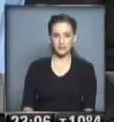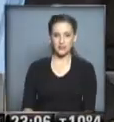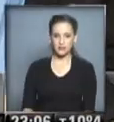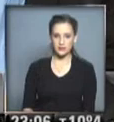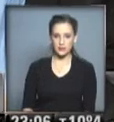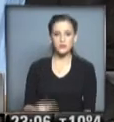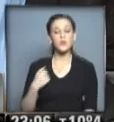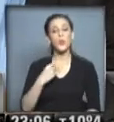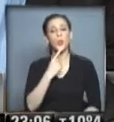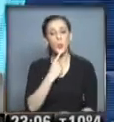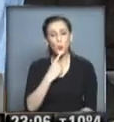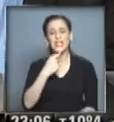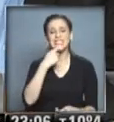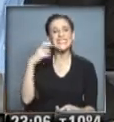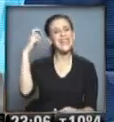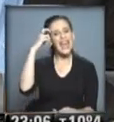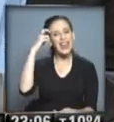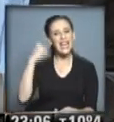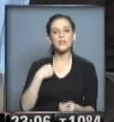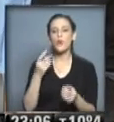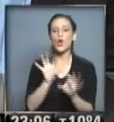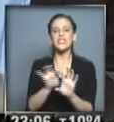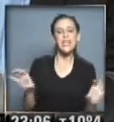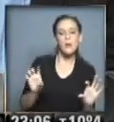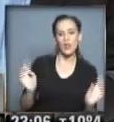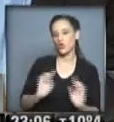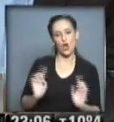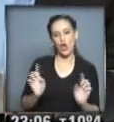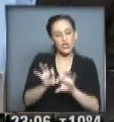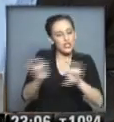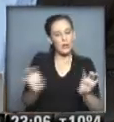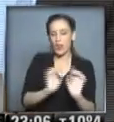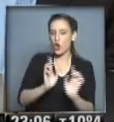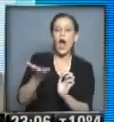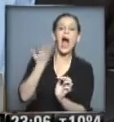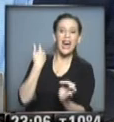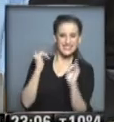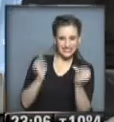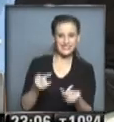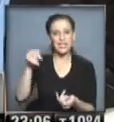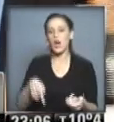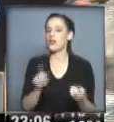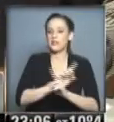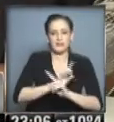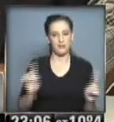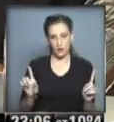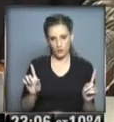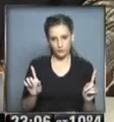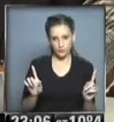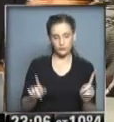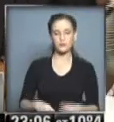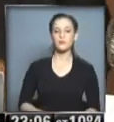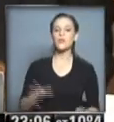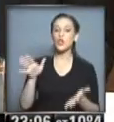preguntaba si el radicalismo se iba a dividir el mundo se divide más de esas raíces historia pasada el partido no va a pasar todos los